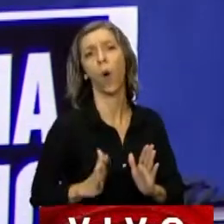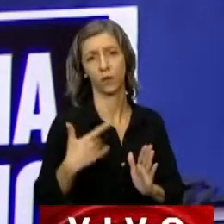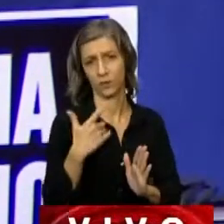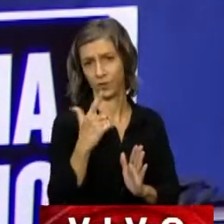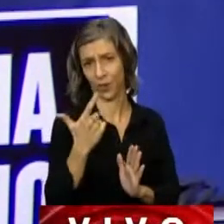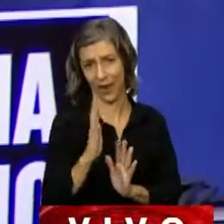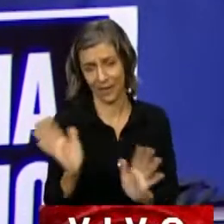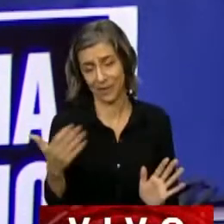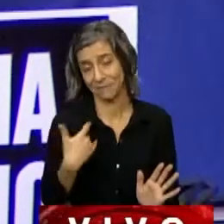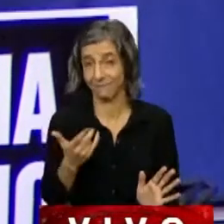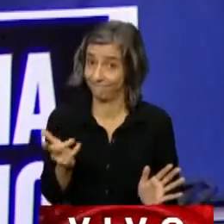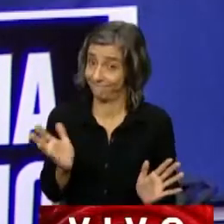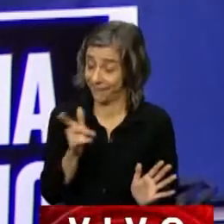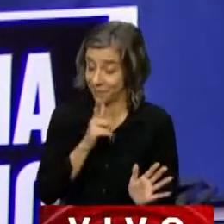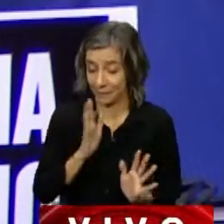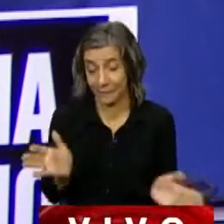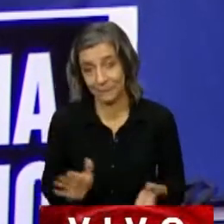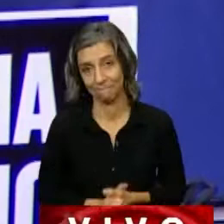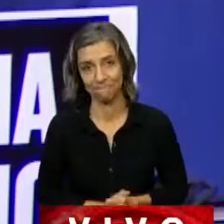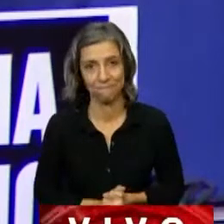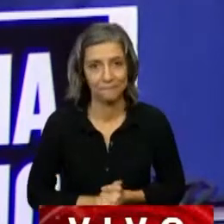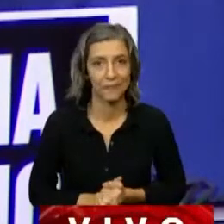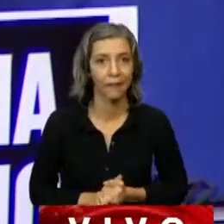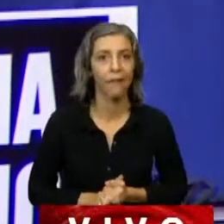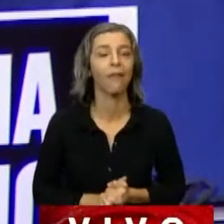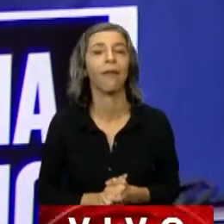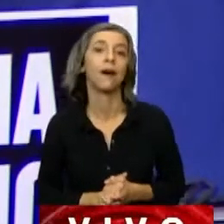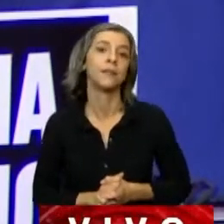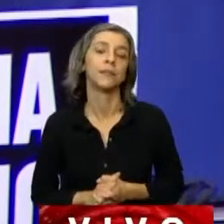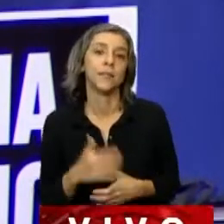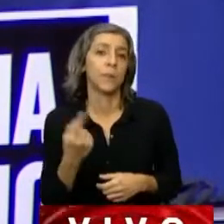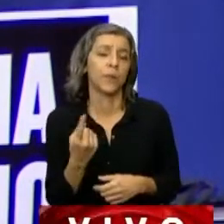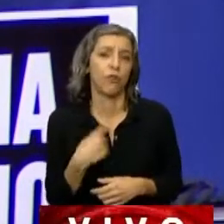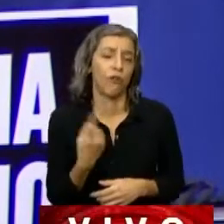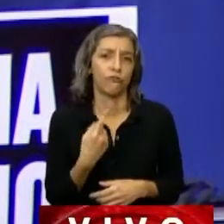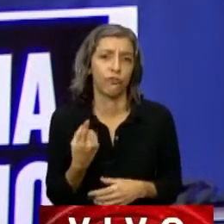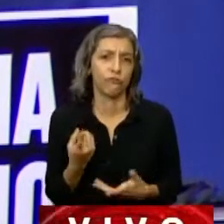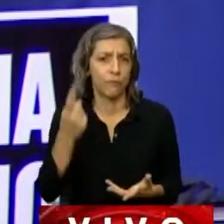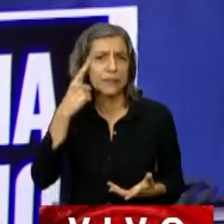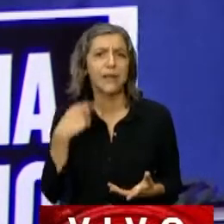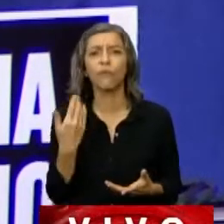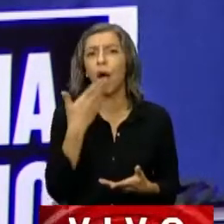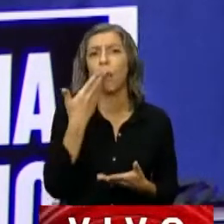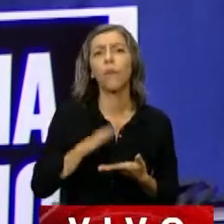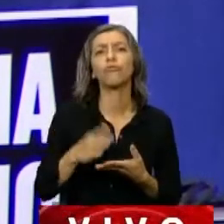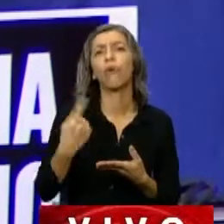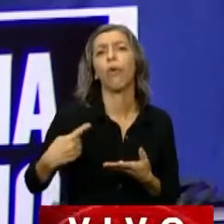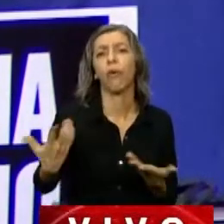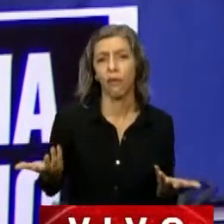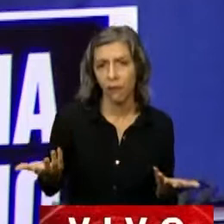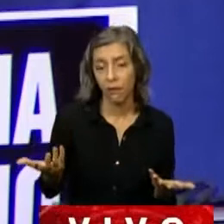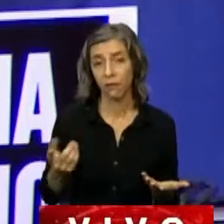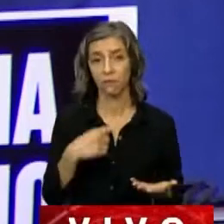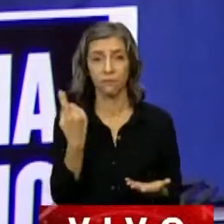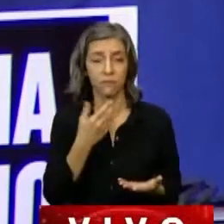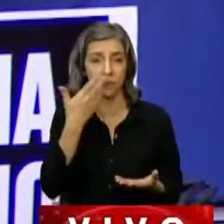queda grande a la situación. Lo primero que tenemos que ver es de qué estamos hablando. Estamos hablando de un universo